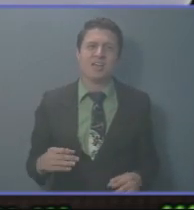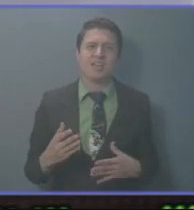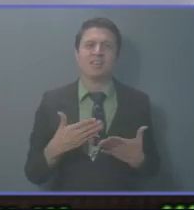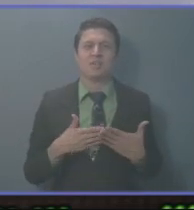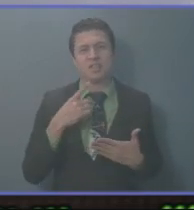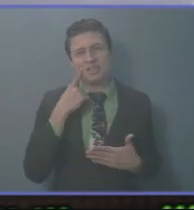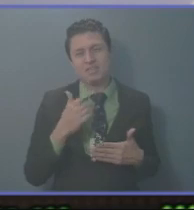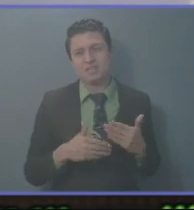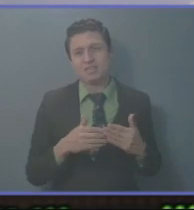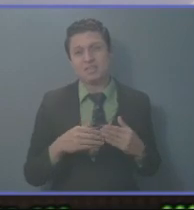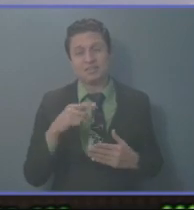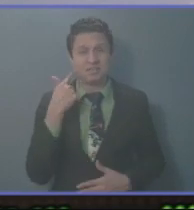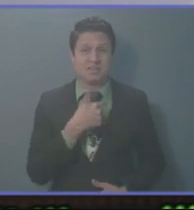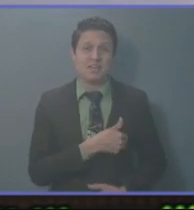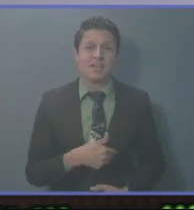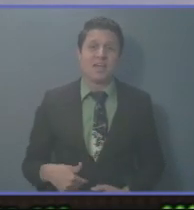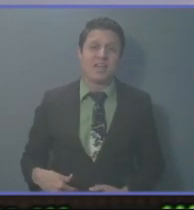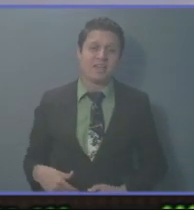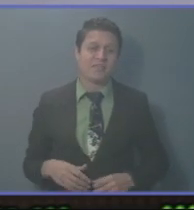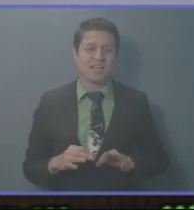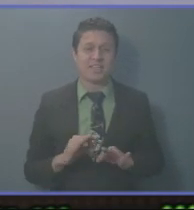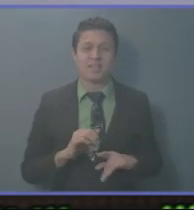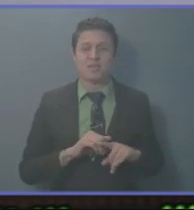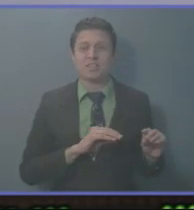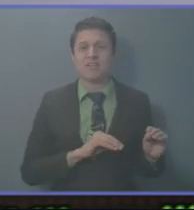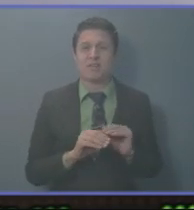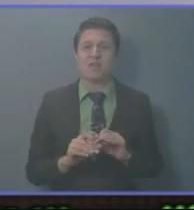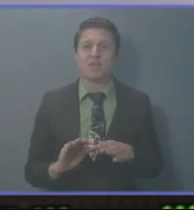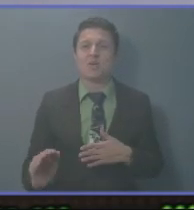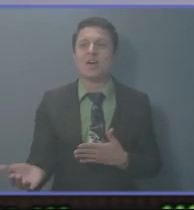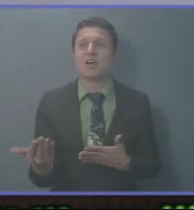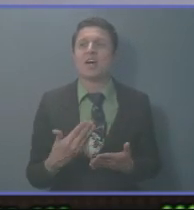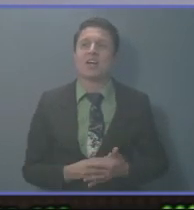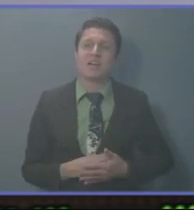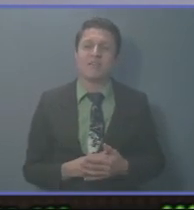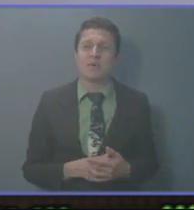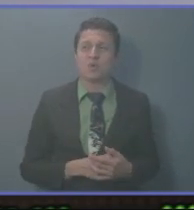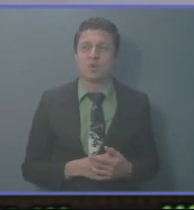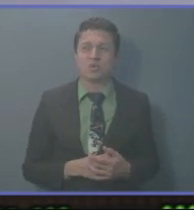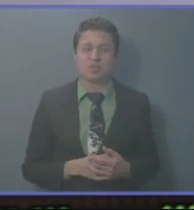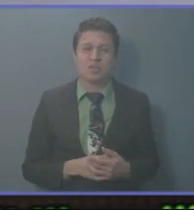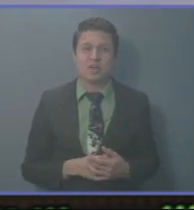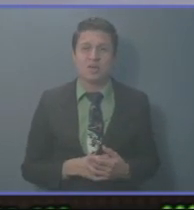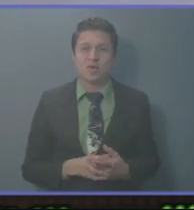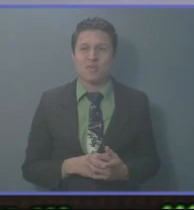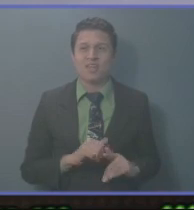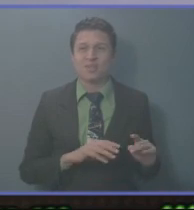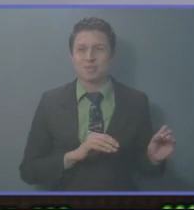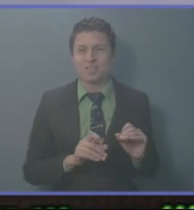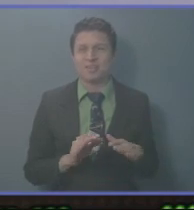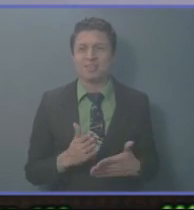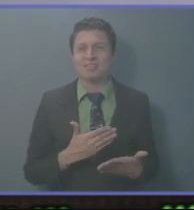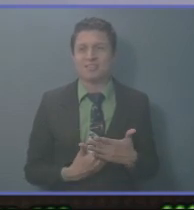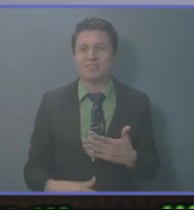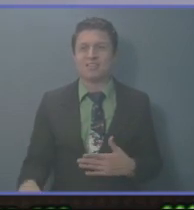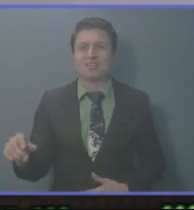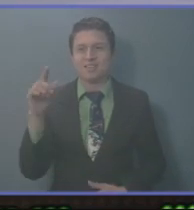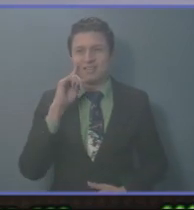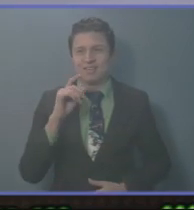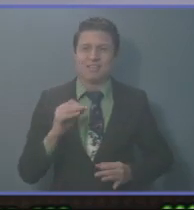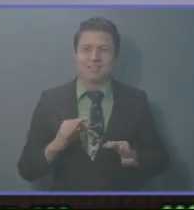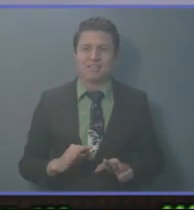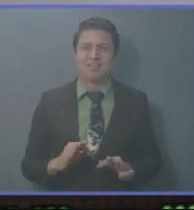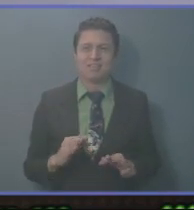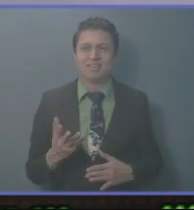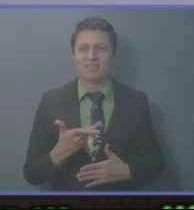Reserva y al presidente del Banco Hipotecario, con el objeto que expusieran más detalles sobre la necesidad de la